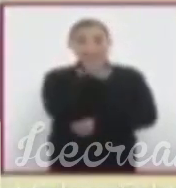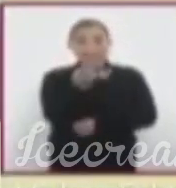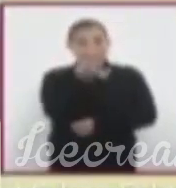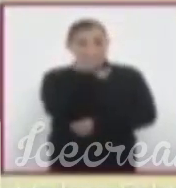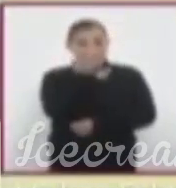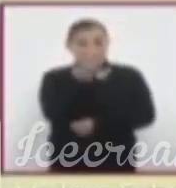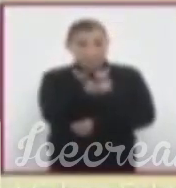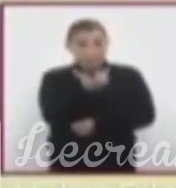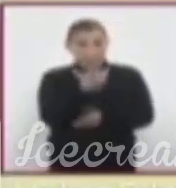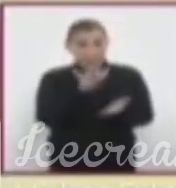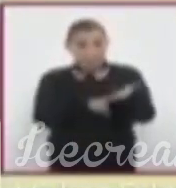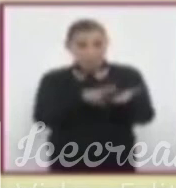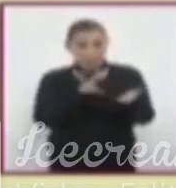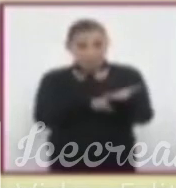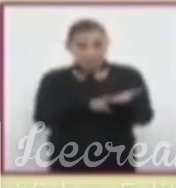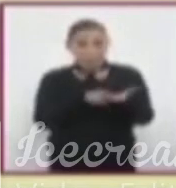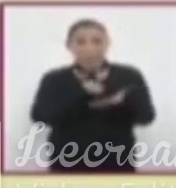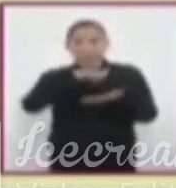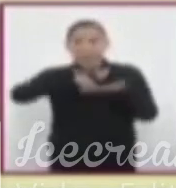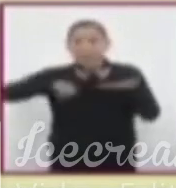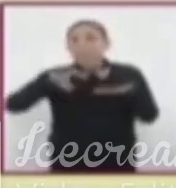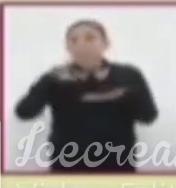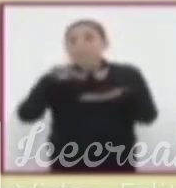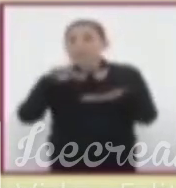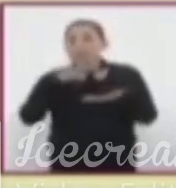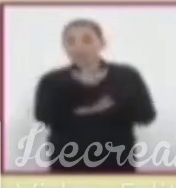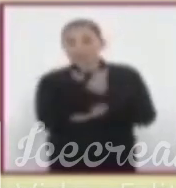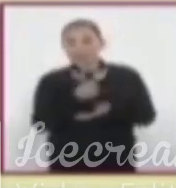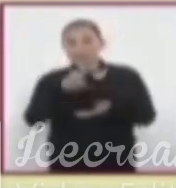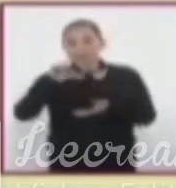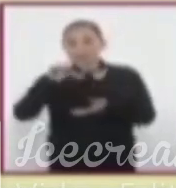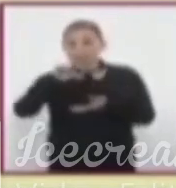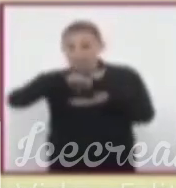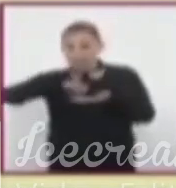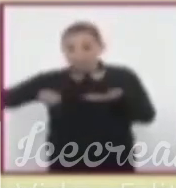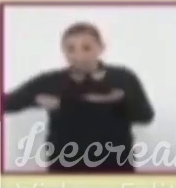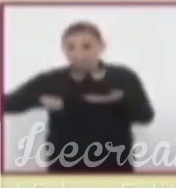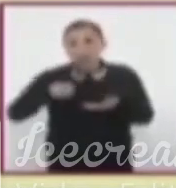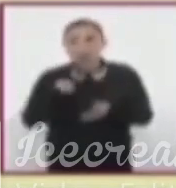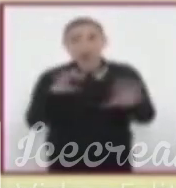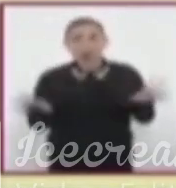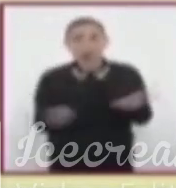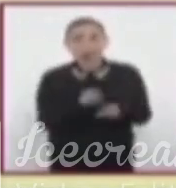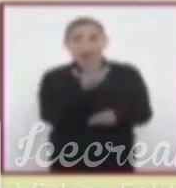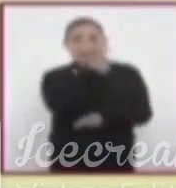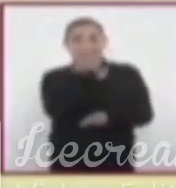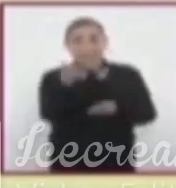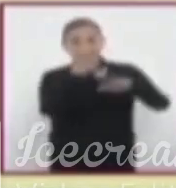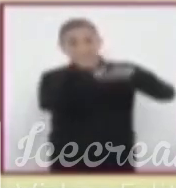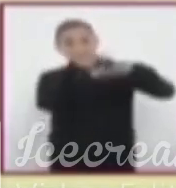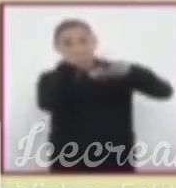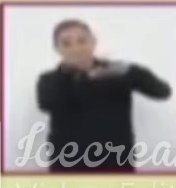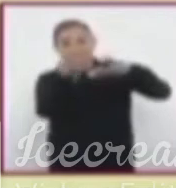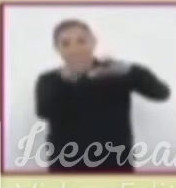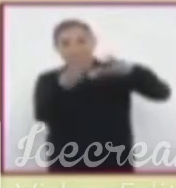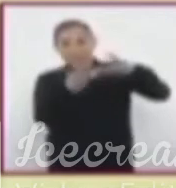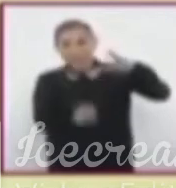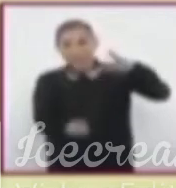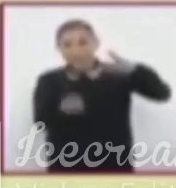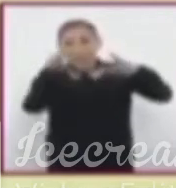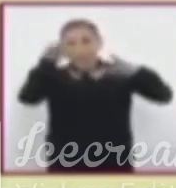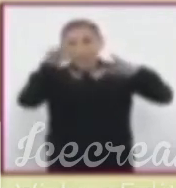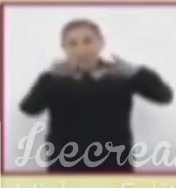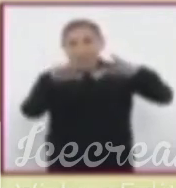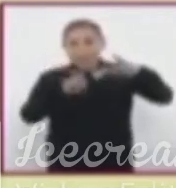pesos de su valor van a descontar 20. Como cuesta 300 pesos, el descuento en total sería